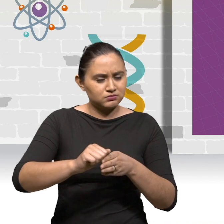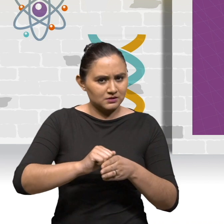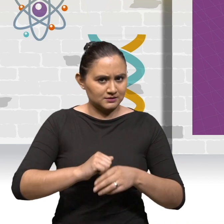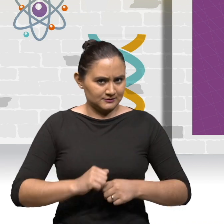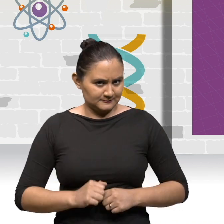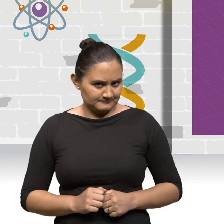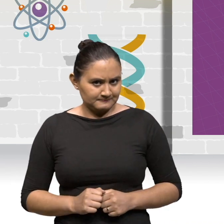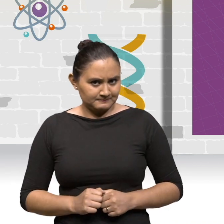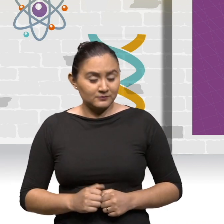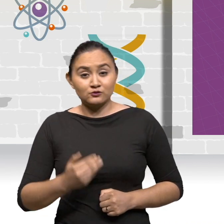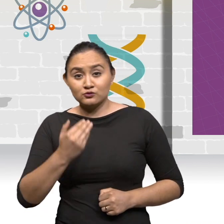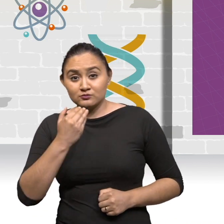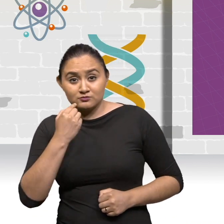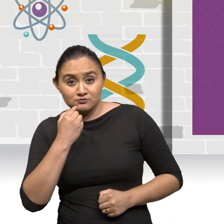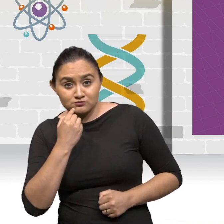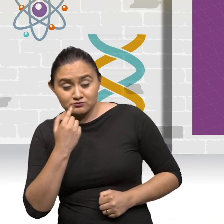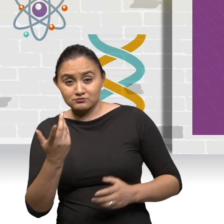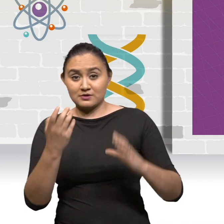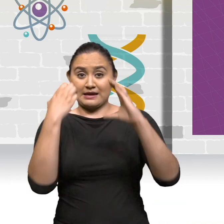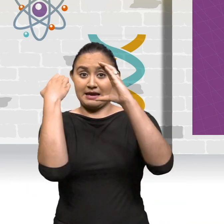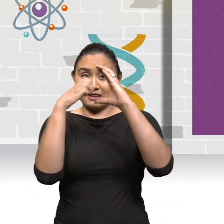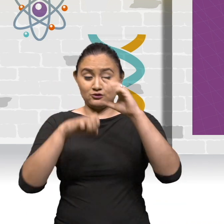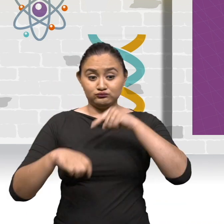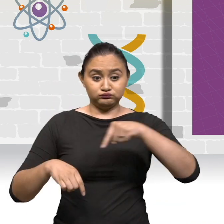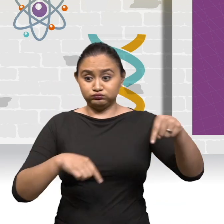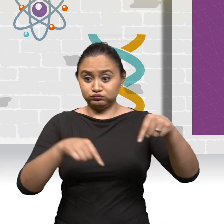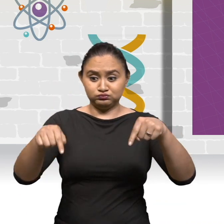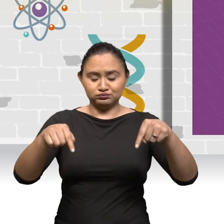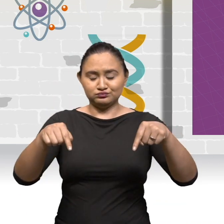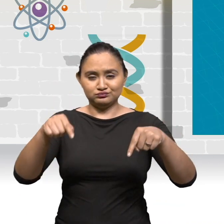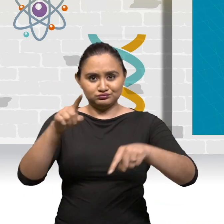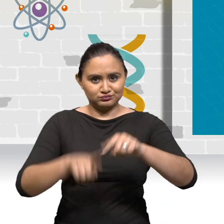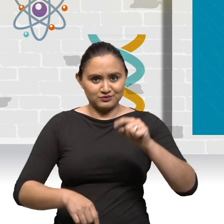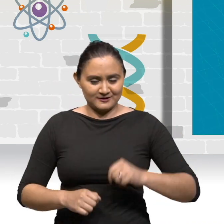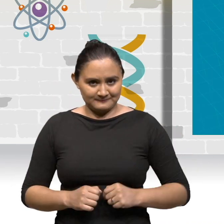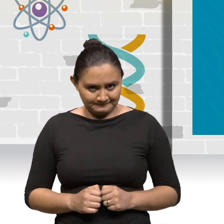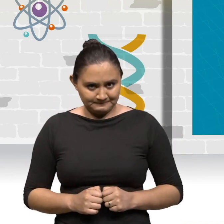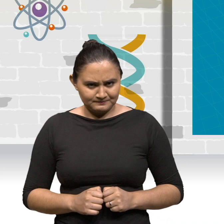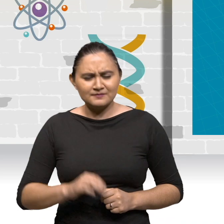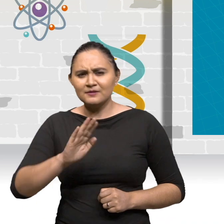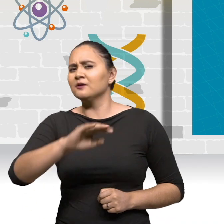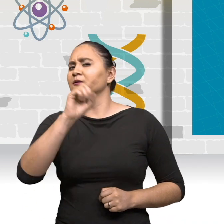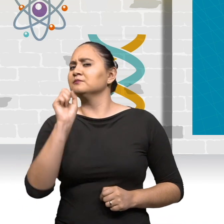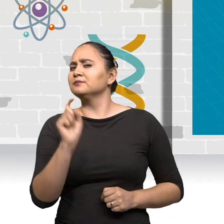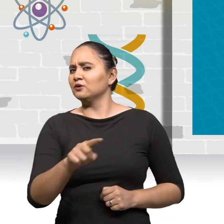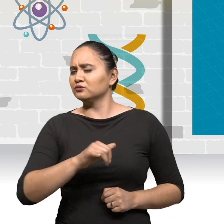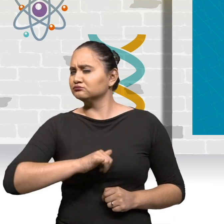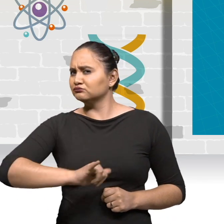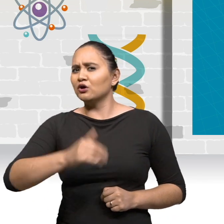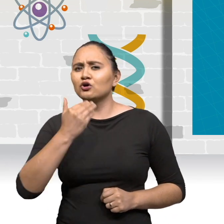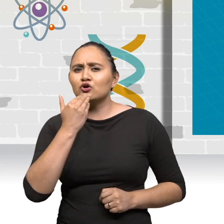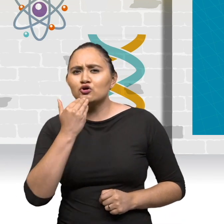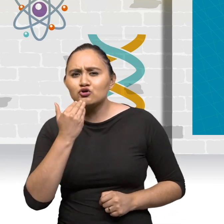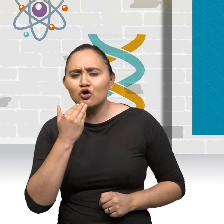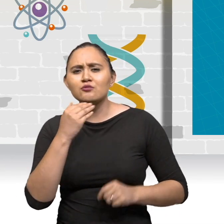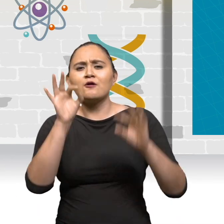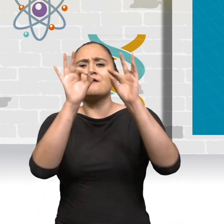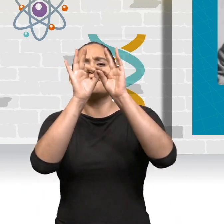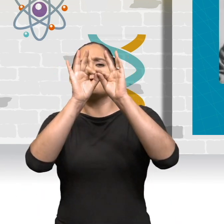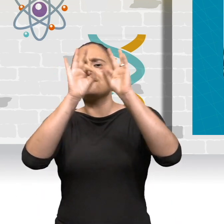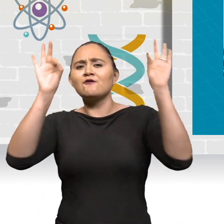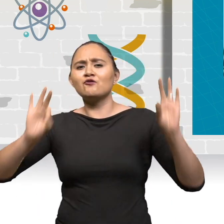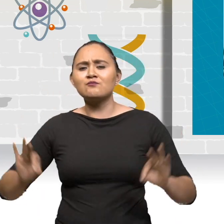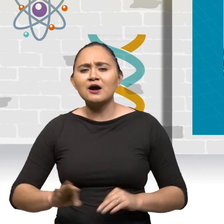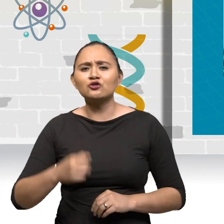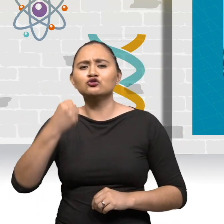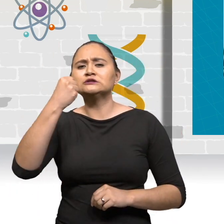limitación para saber la posición y la trayectoria del electrón sigamos cómo se describe la posición según la ecuación de sión dinger